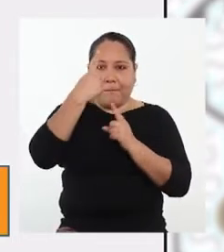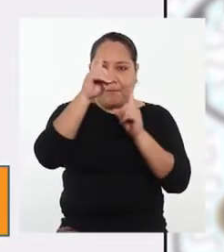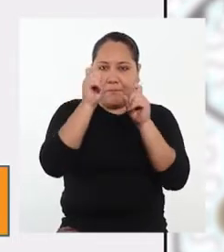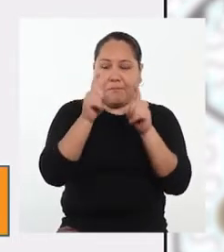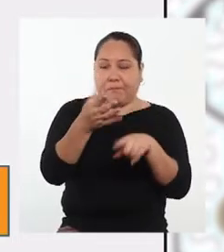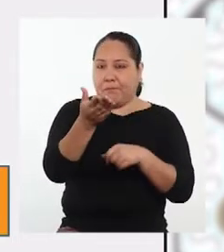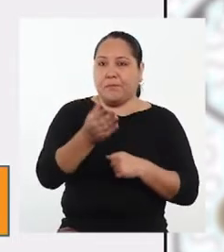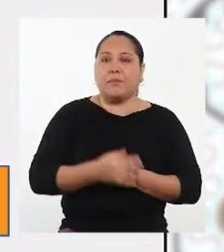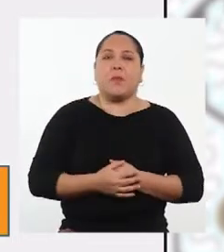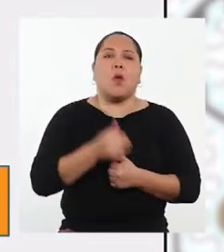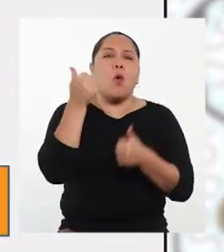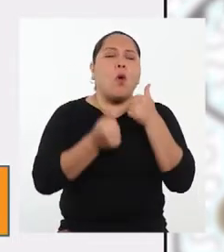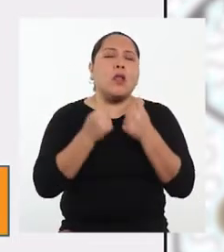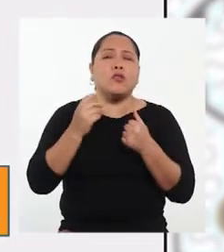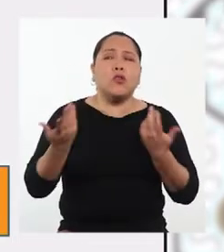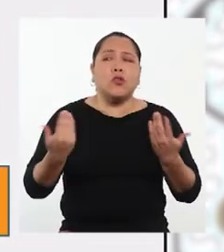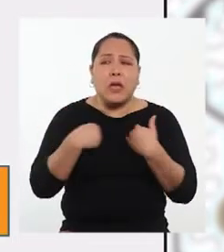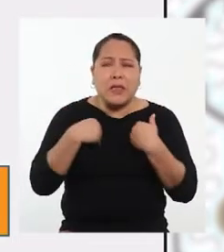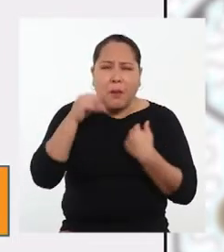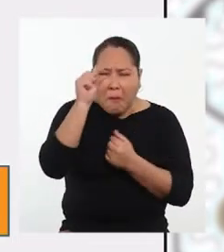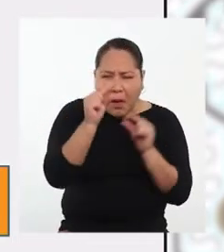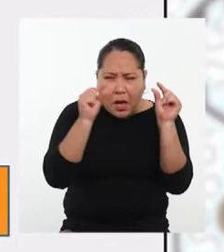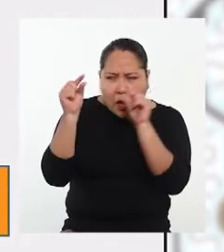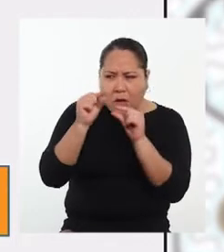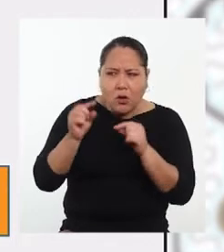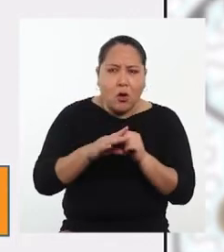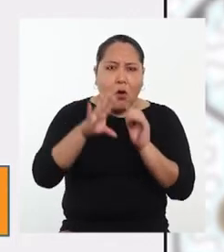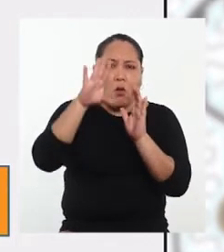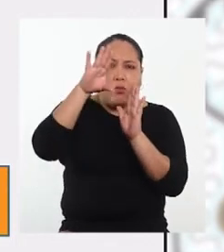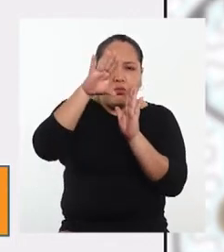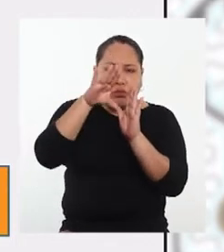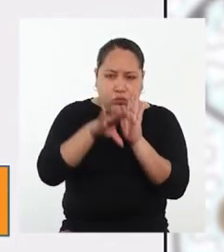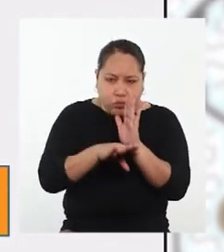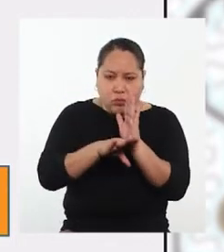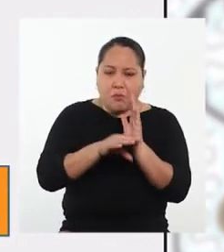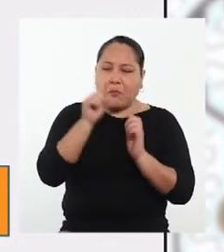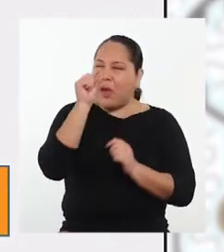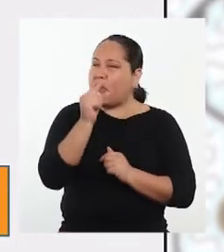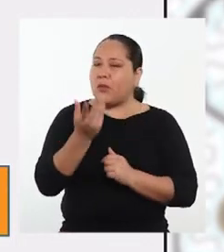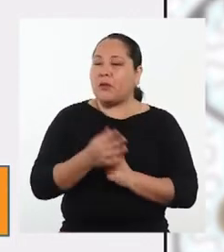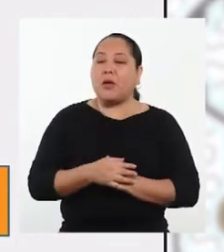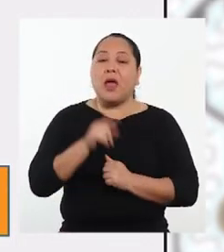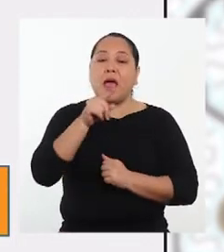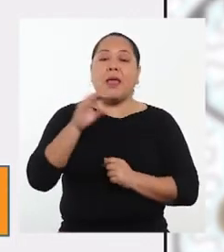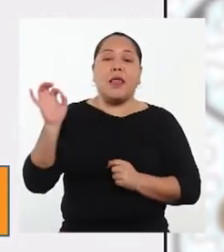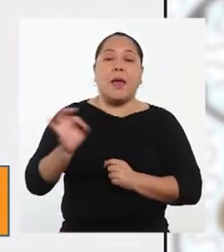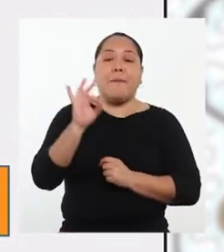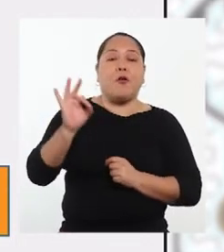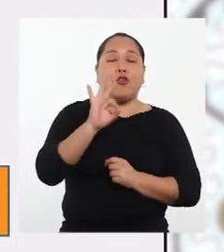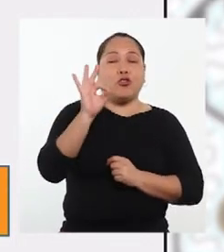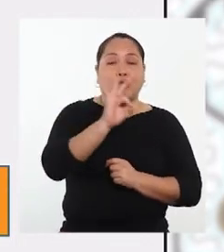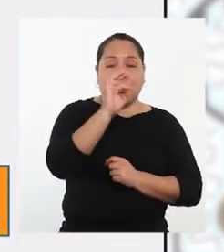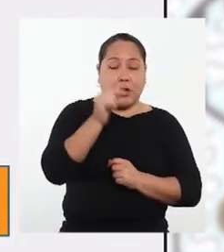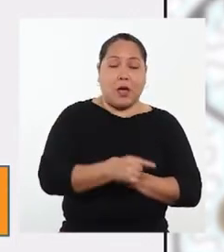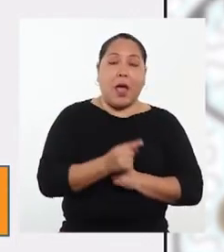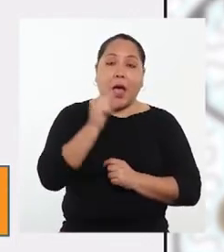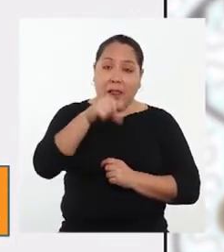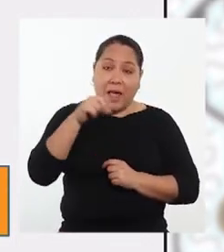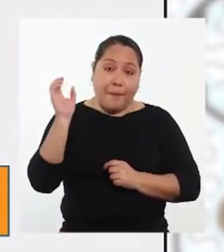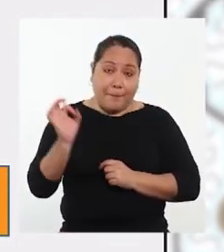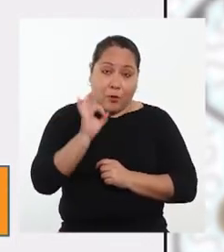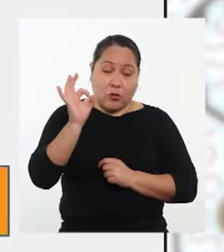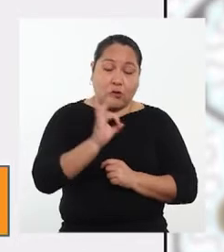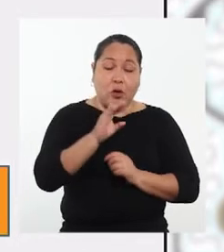Nuestra primera pregunta es, ¿qué tipo de insecto ha disminuido menos en población? Esa sería la mosca, porque